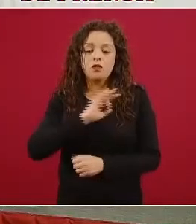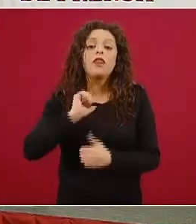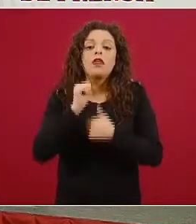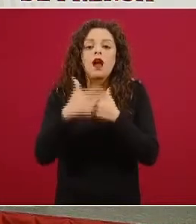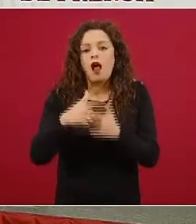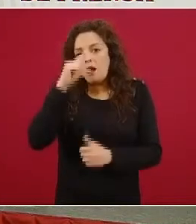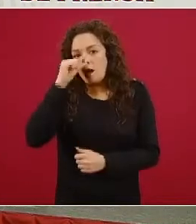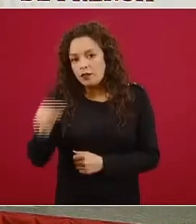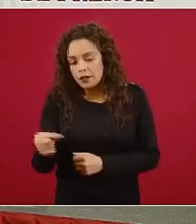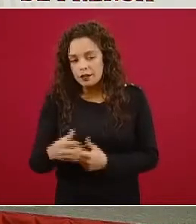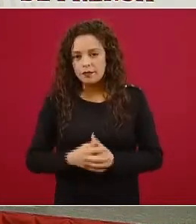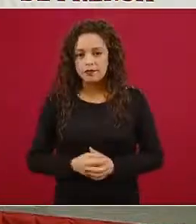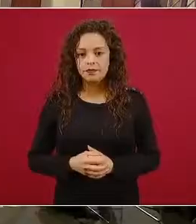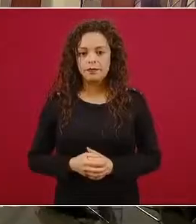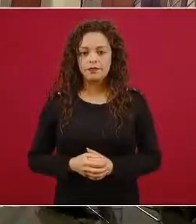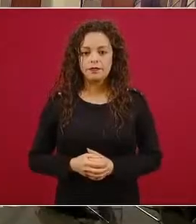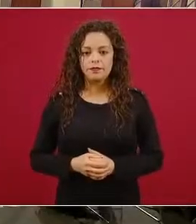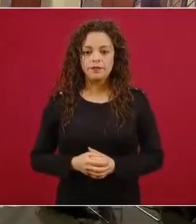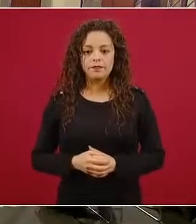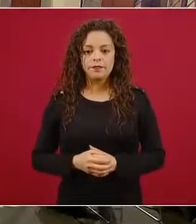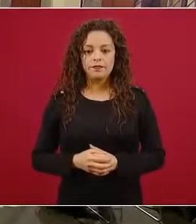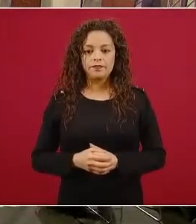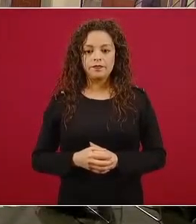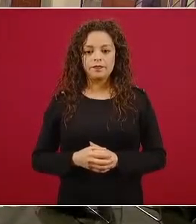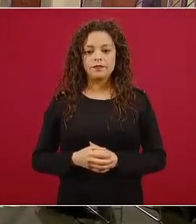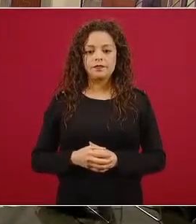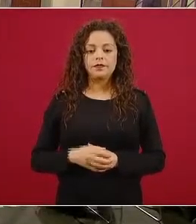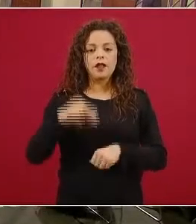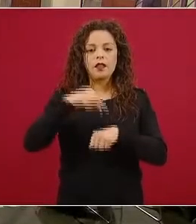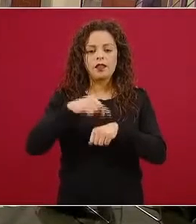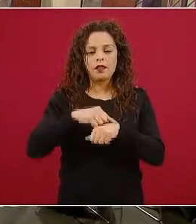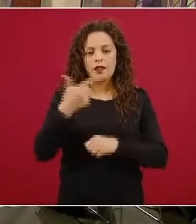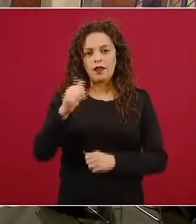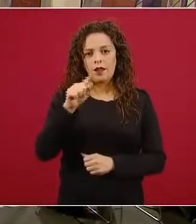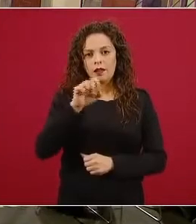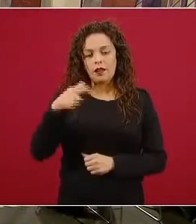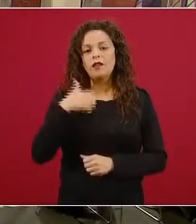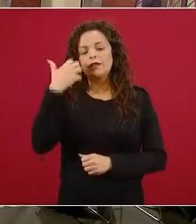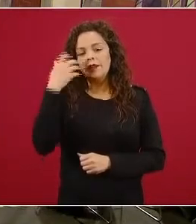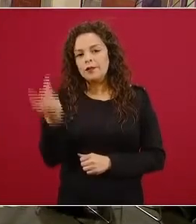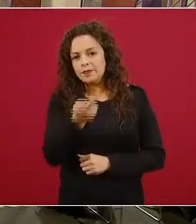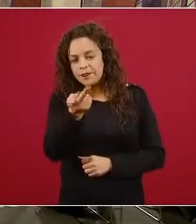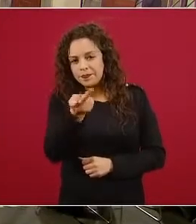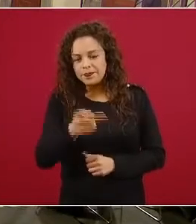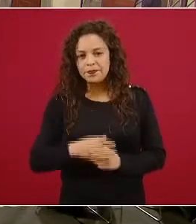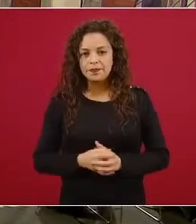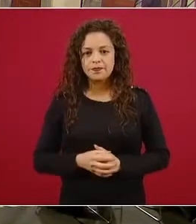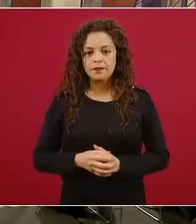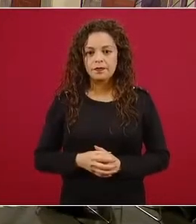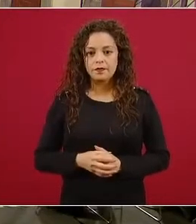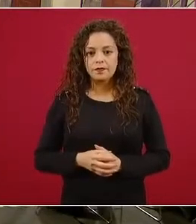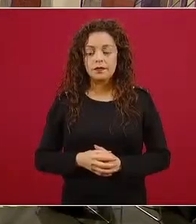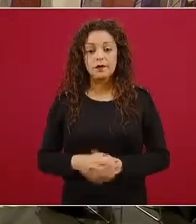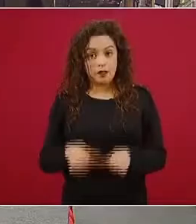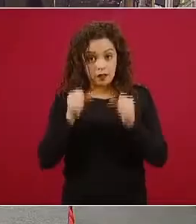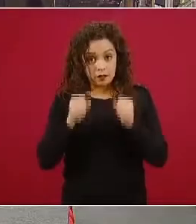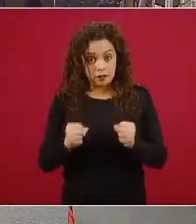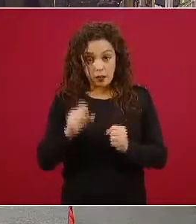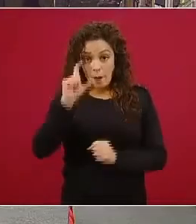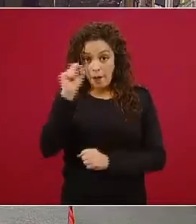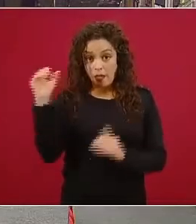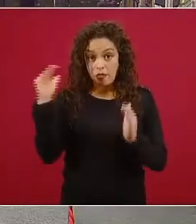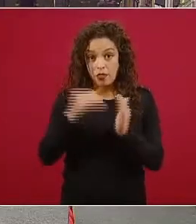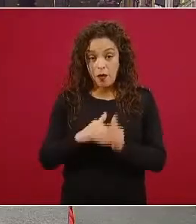¿no? Gracias. Doctor Gatell, le quería preguntar, precisar, ¿van a ser entonces 20,000